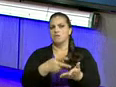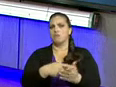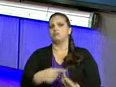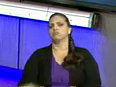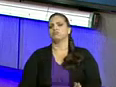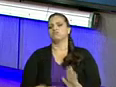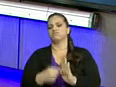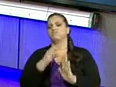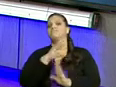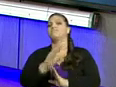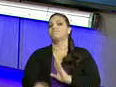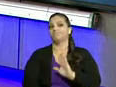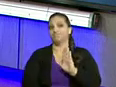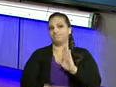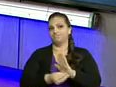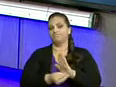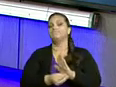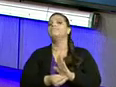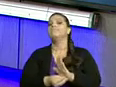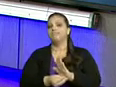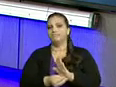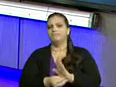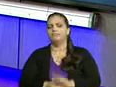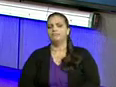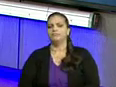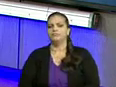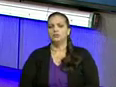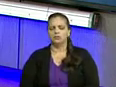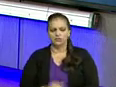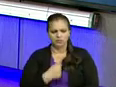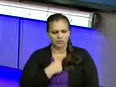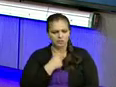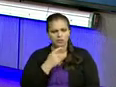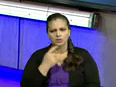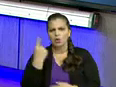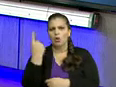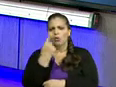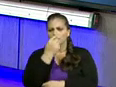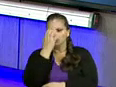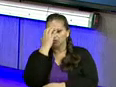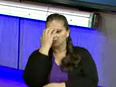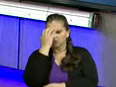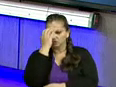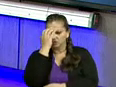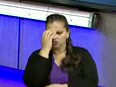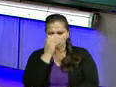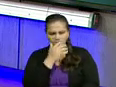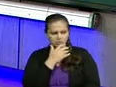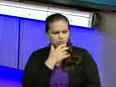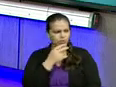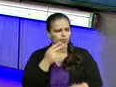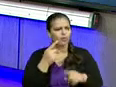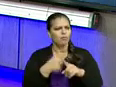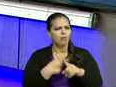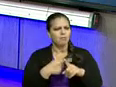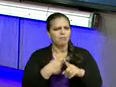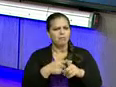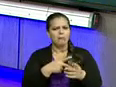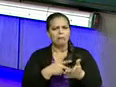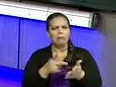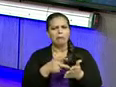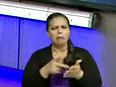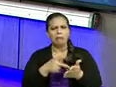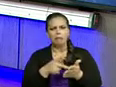que prestan las plataformas digitales preocupa a los usuarios y también a los motorizados que trabajan con